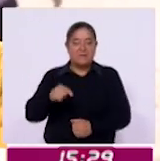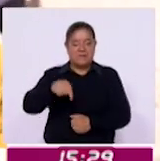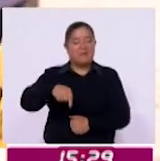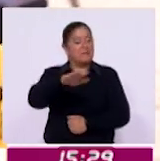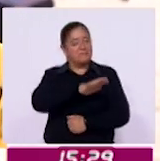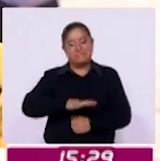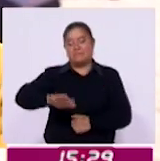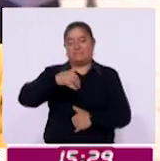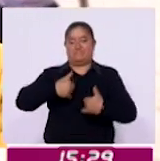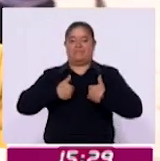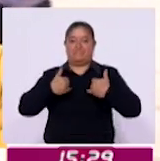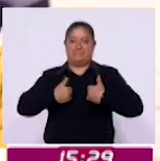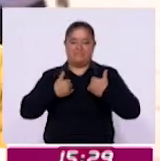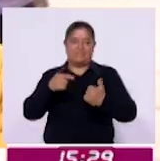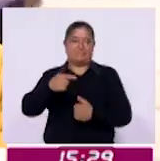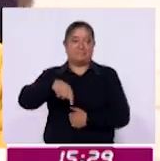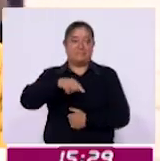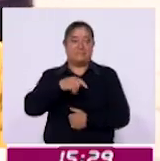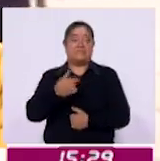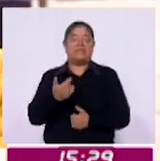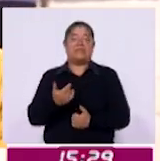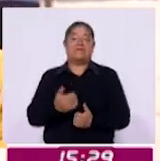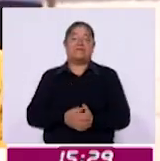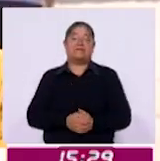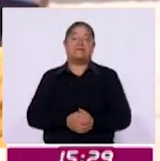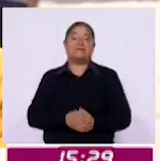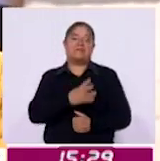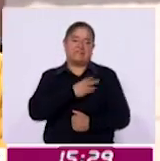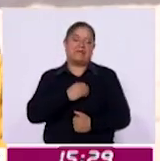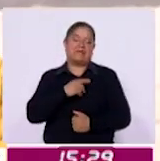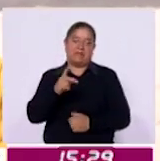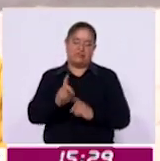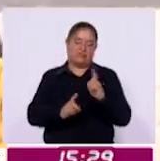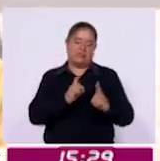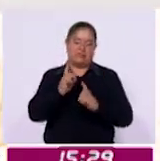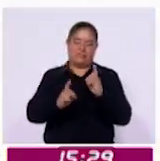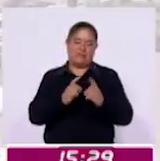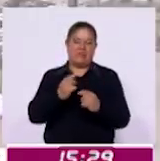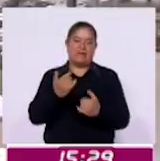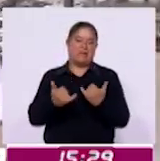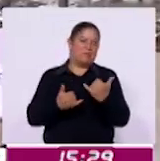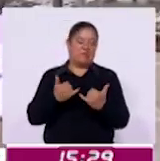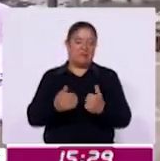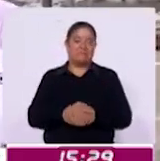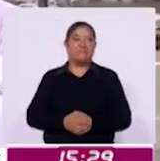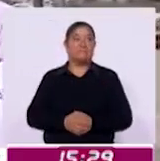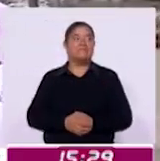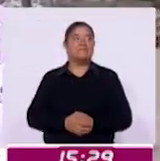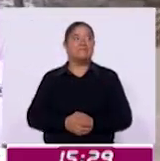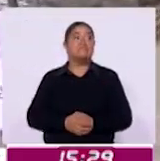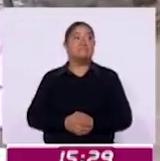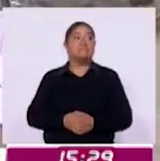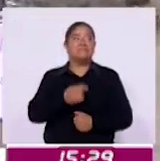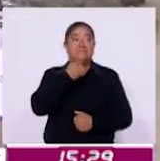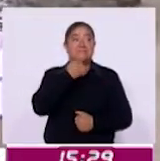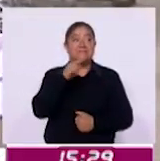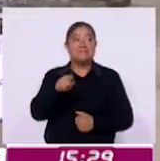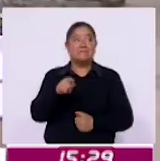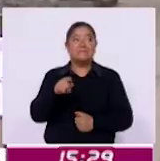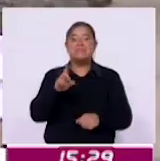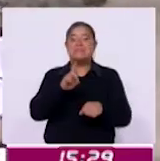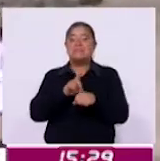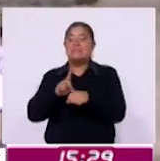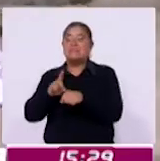que se diviertan, a que juegan, a que conozcan, y esto fue lo que nos mencionaron. A los niños, porque quieren venir todos los días, que estuvieron